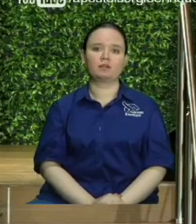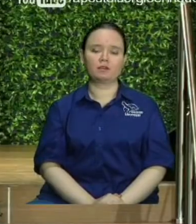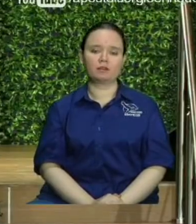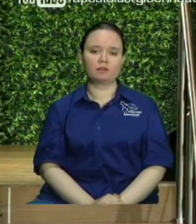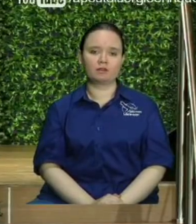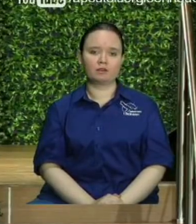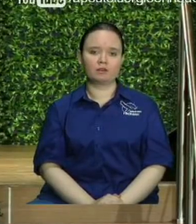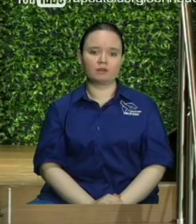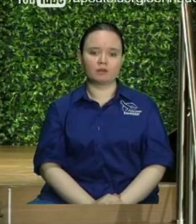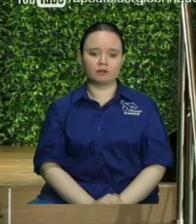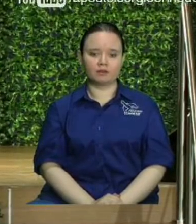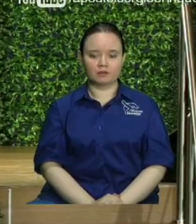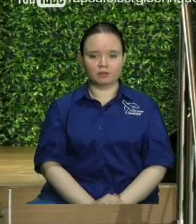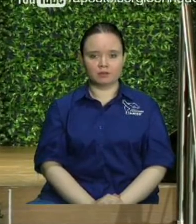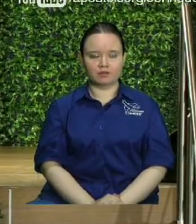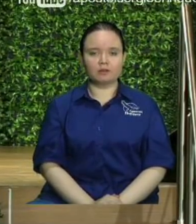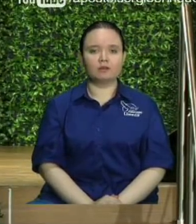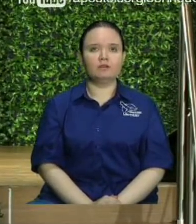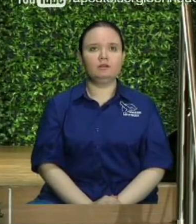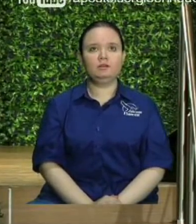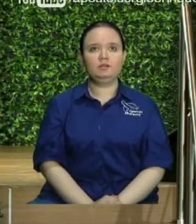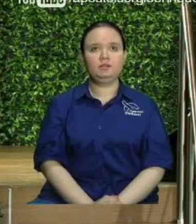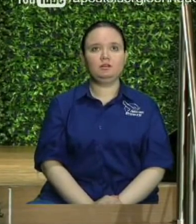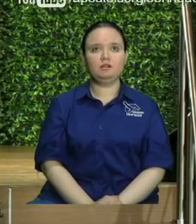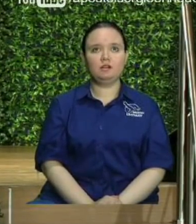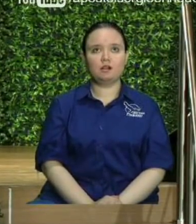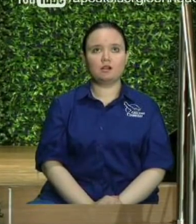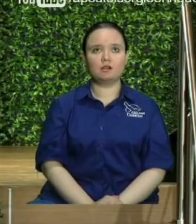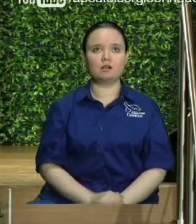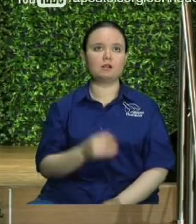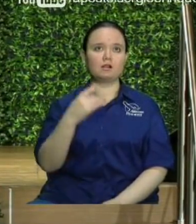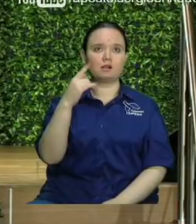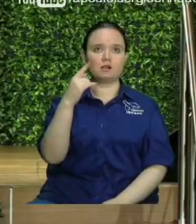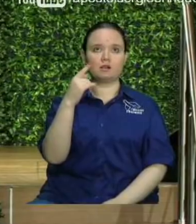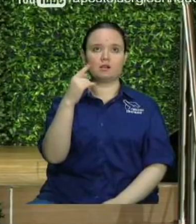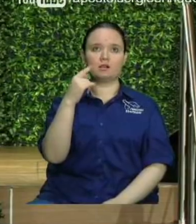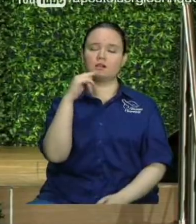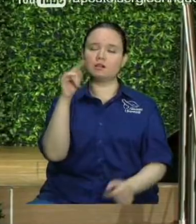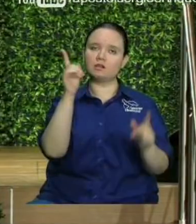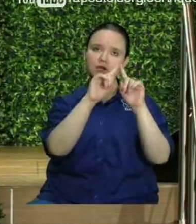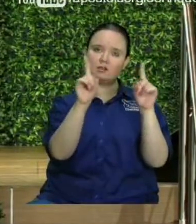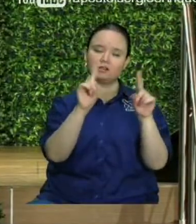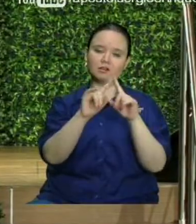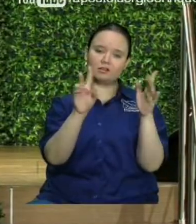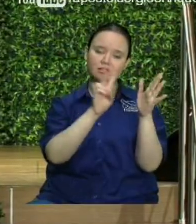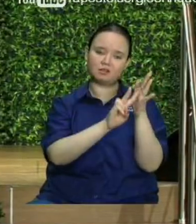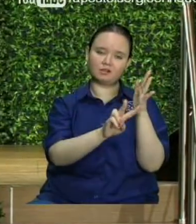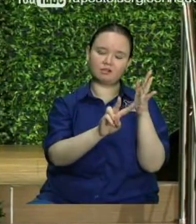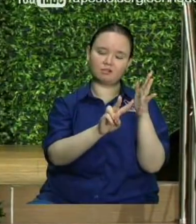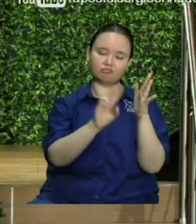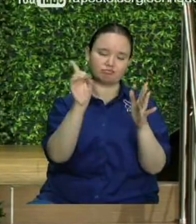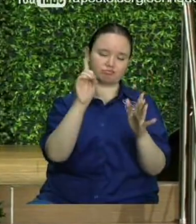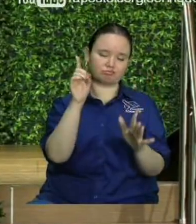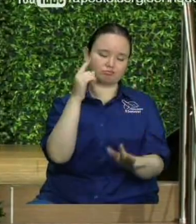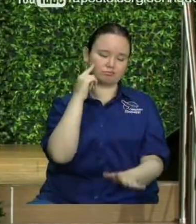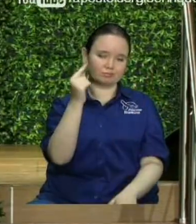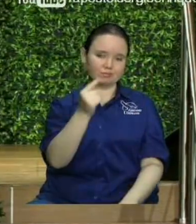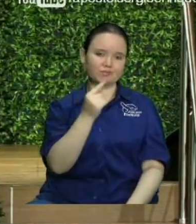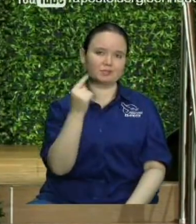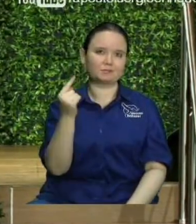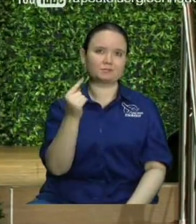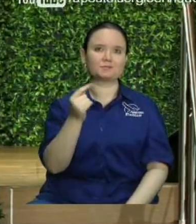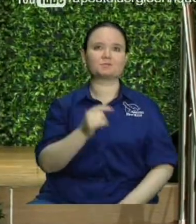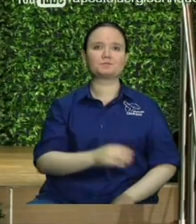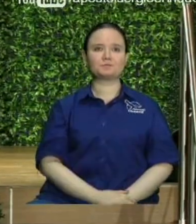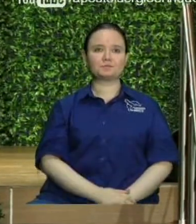Quiero ver aquí qué repetí. Vamos a ver dónde lo puse.